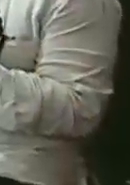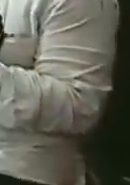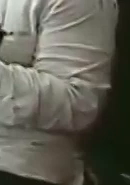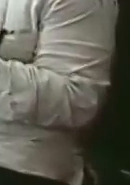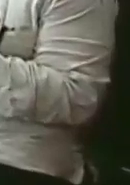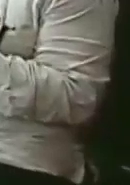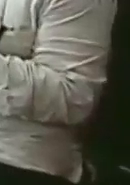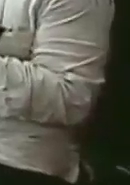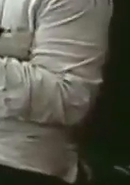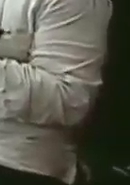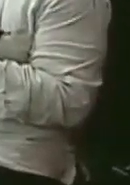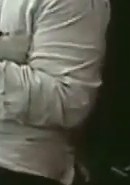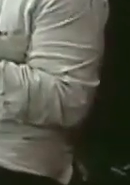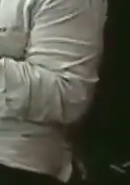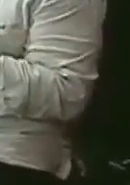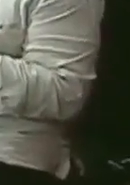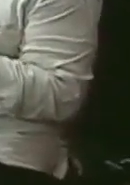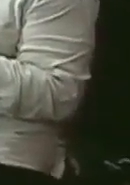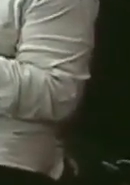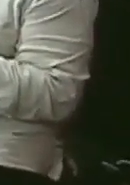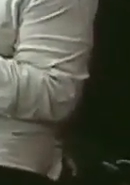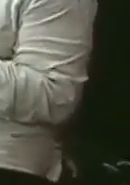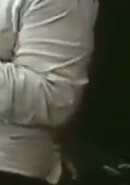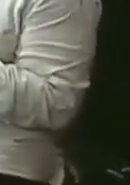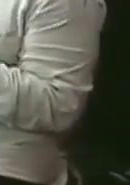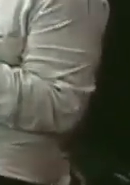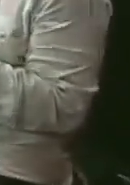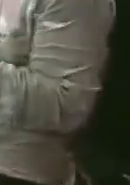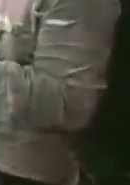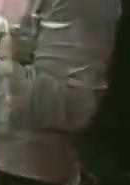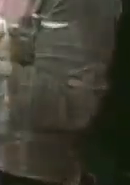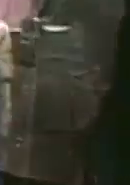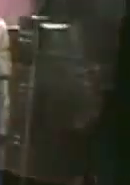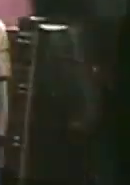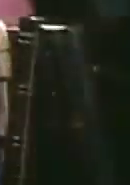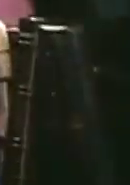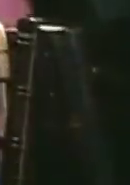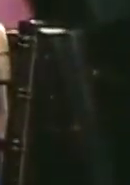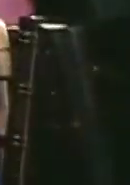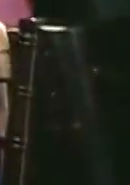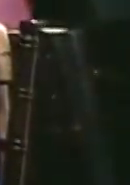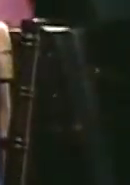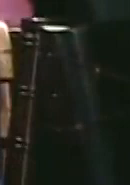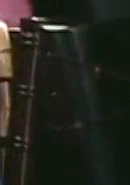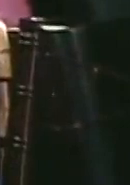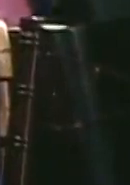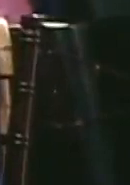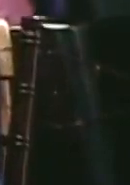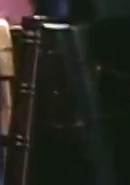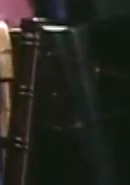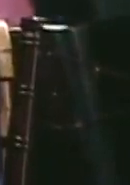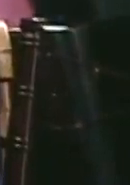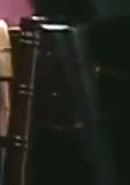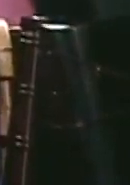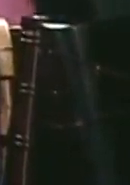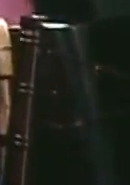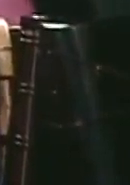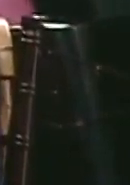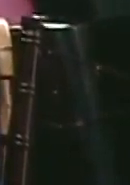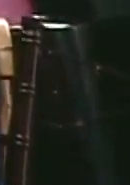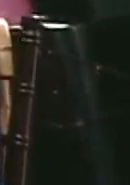Sus caseríos, sus petróleos torrenciales, sus